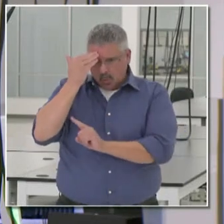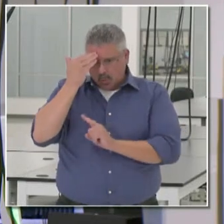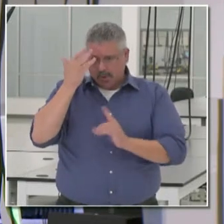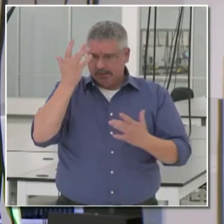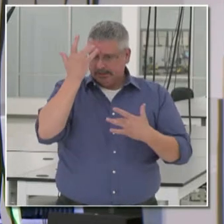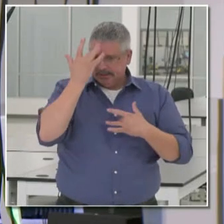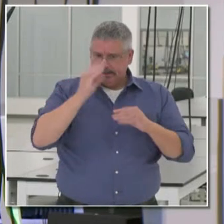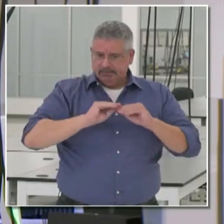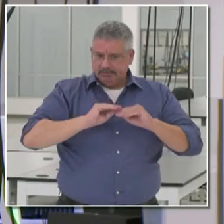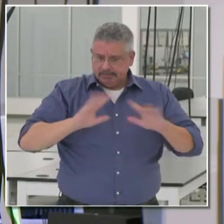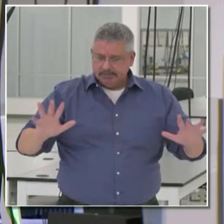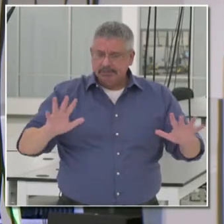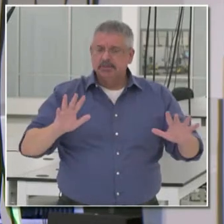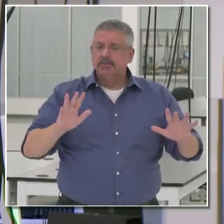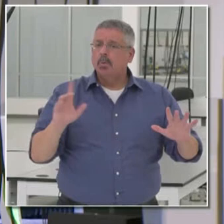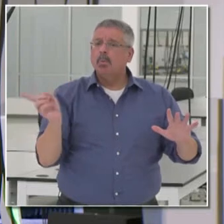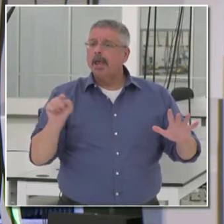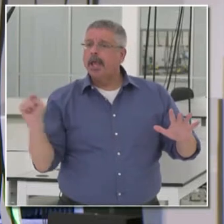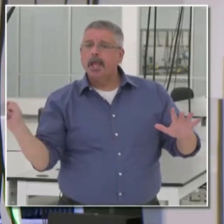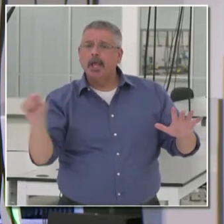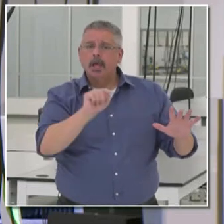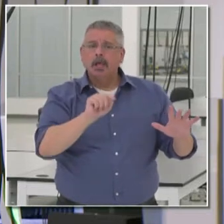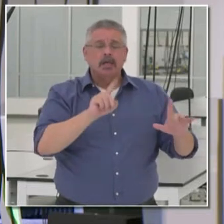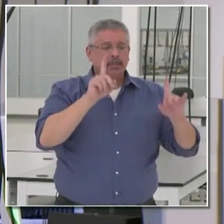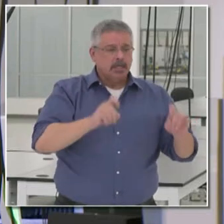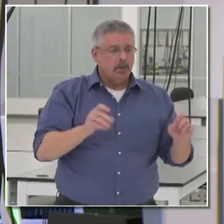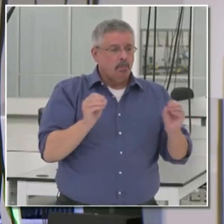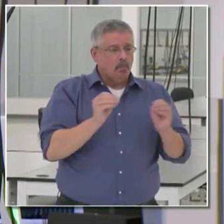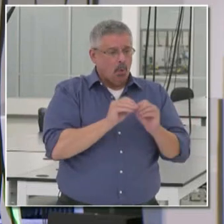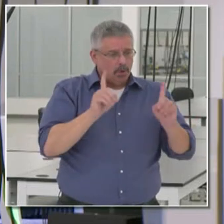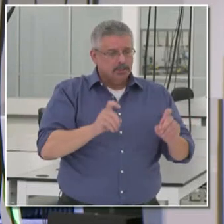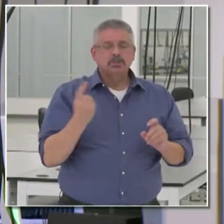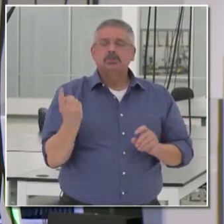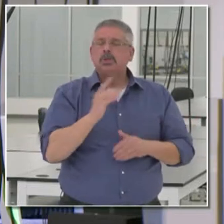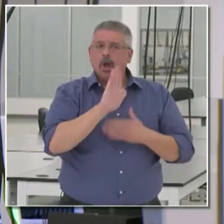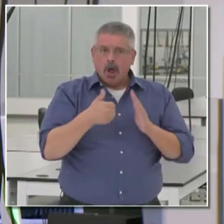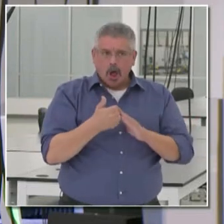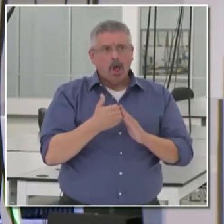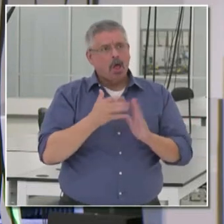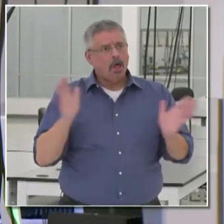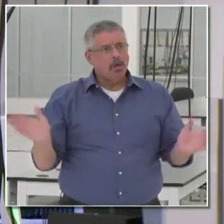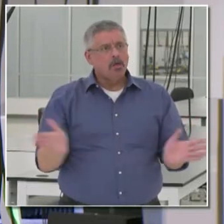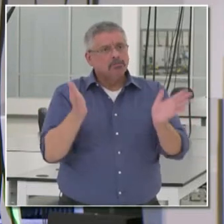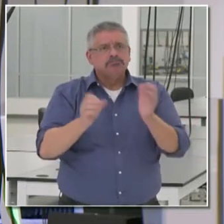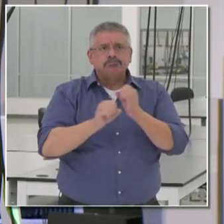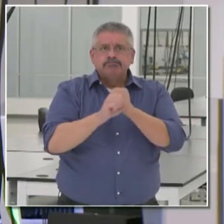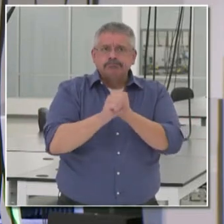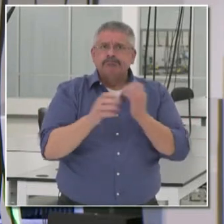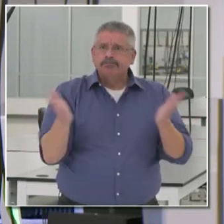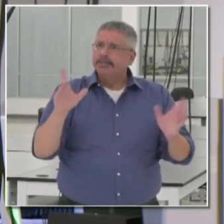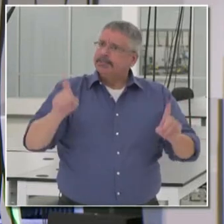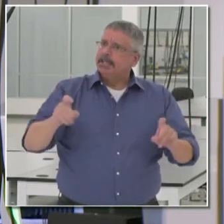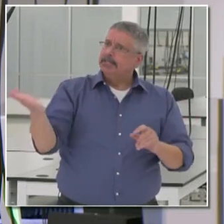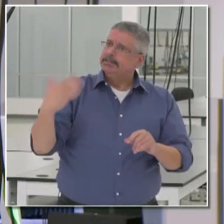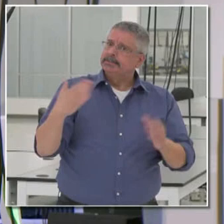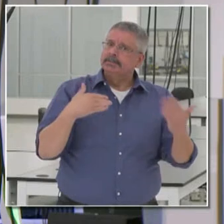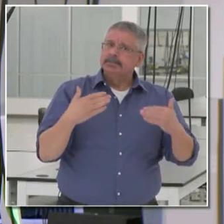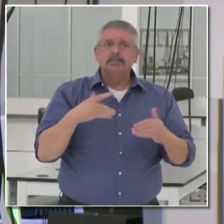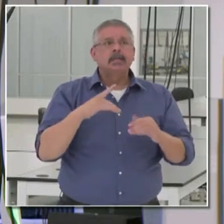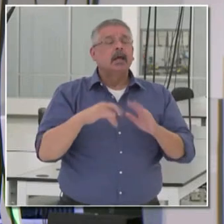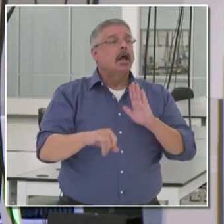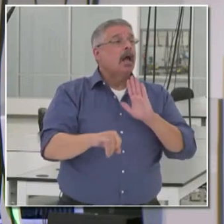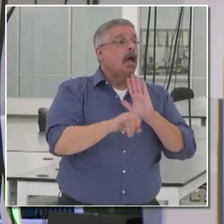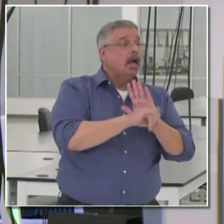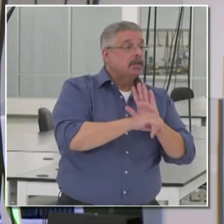superar esta enfermedad y mitigar su infección la pruebas las pruebas es algo que debemos promocionar y no debemos